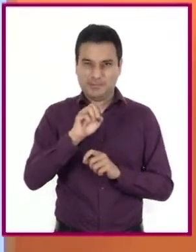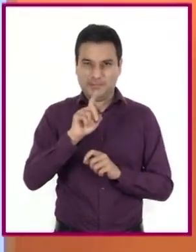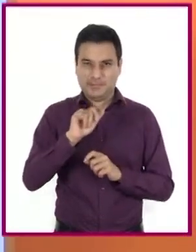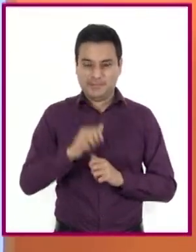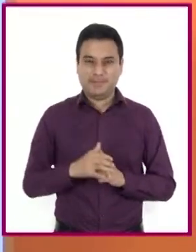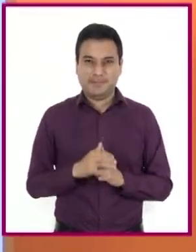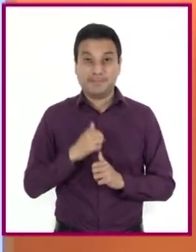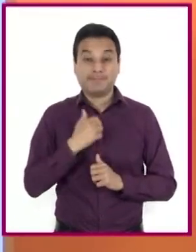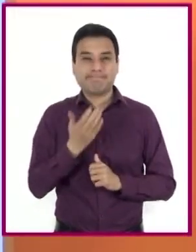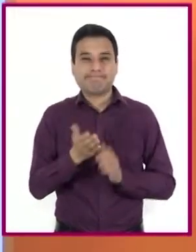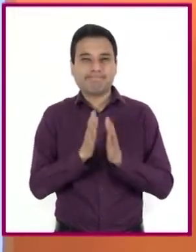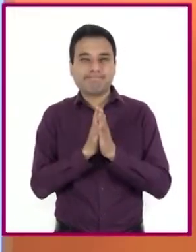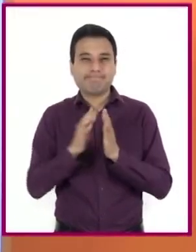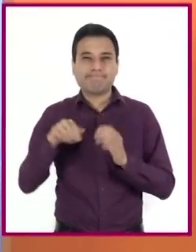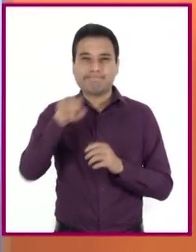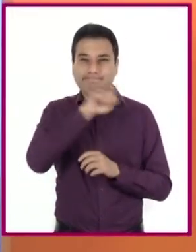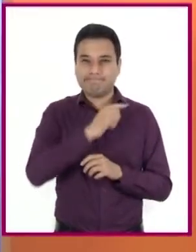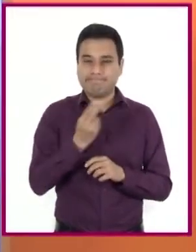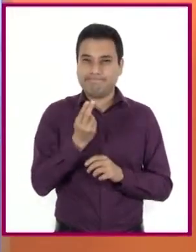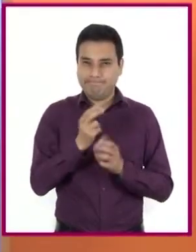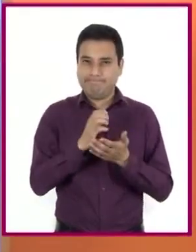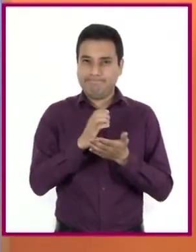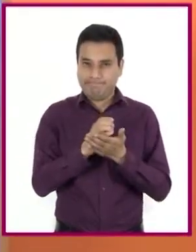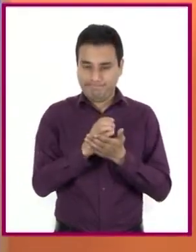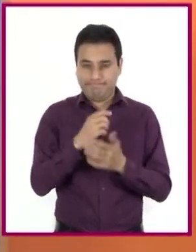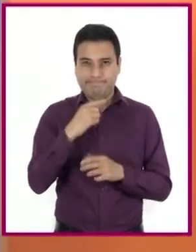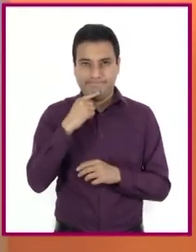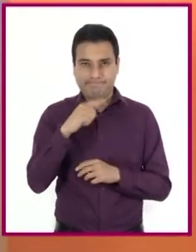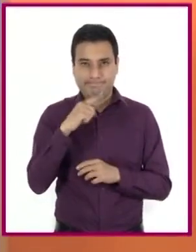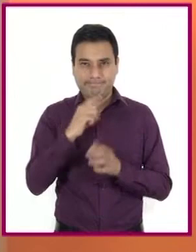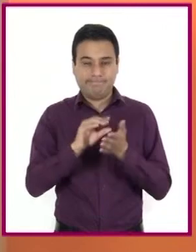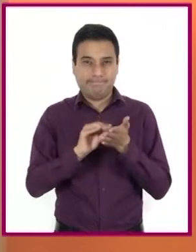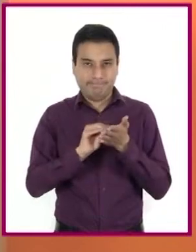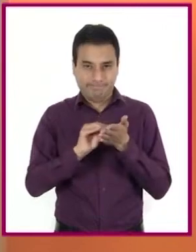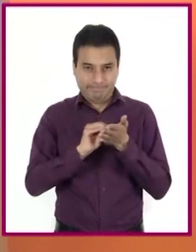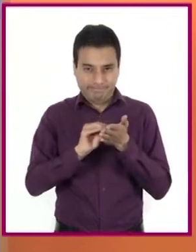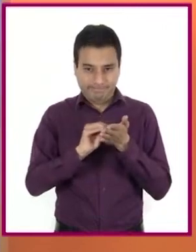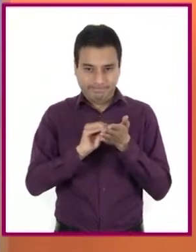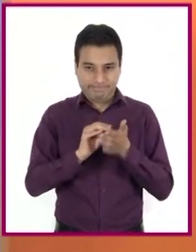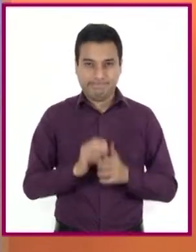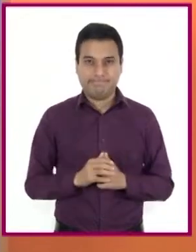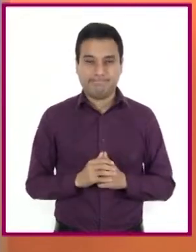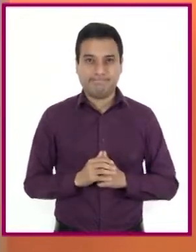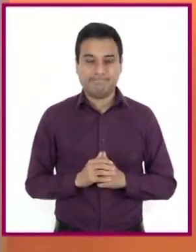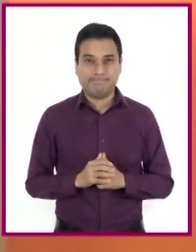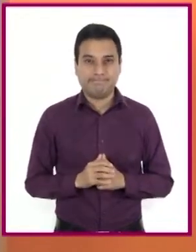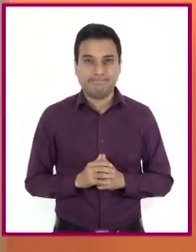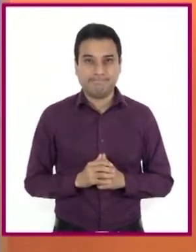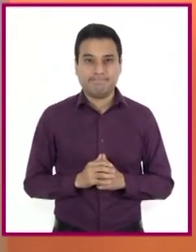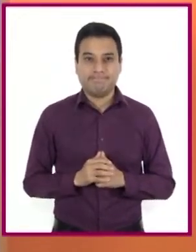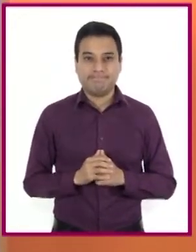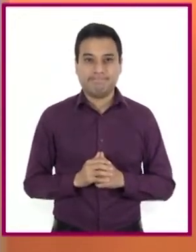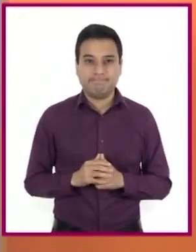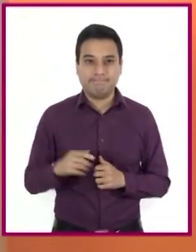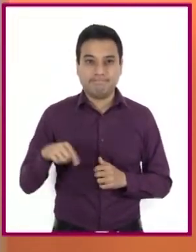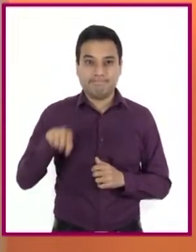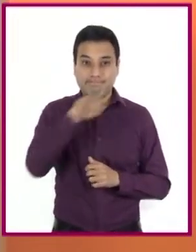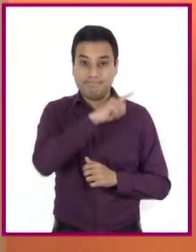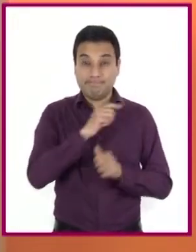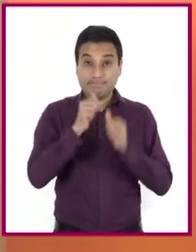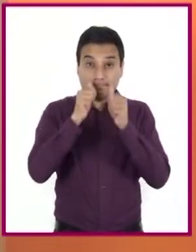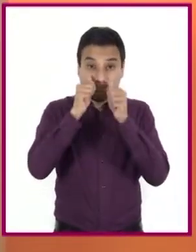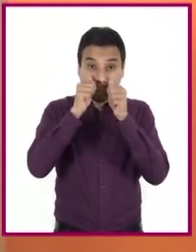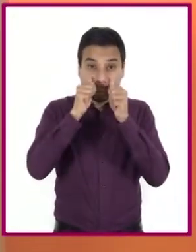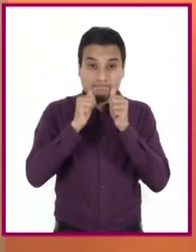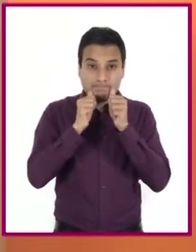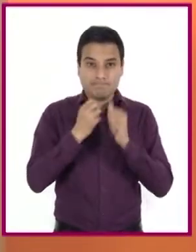Les pedimos tener a la mano cuaderno, lápiz y goma. Y si alguien tiene una discapacidad visual, preparen